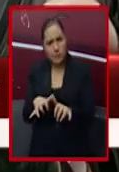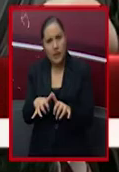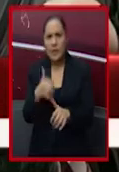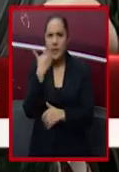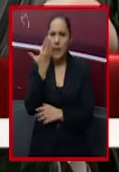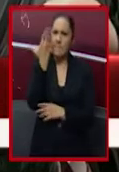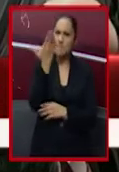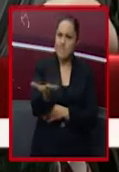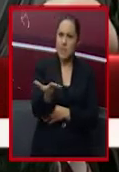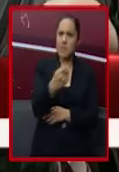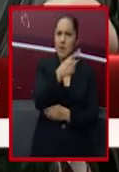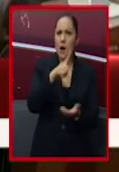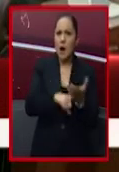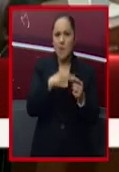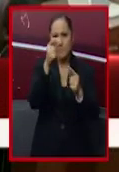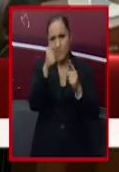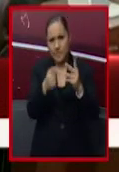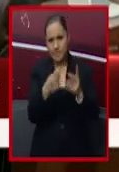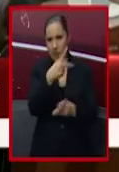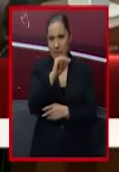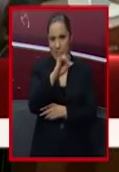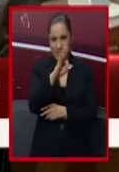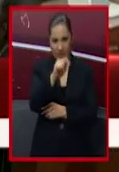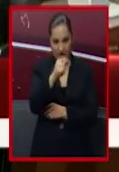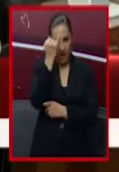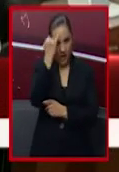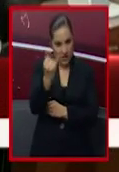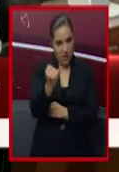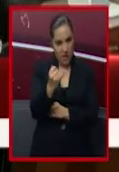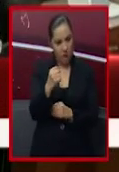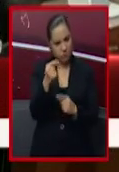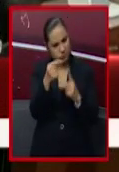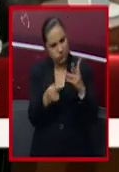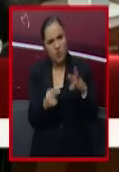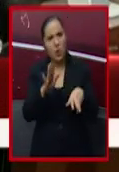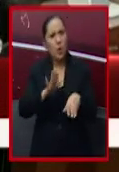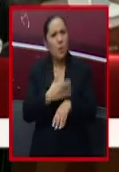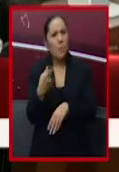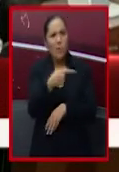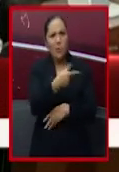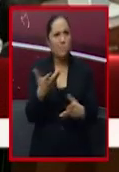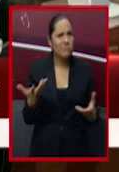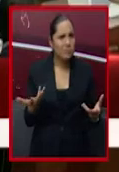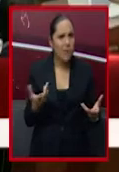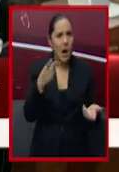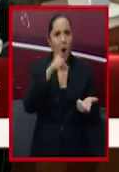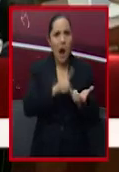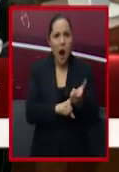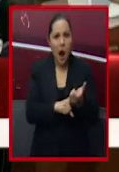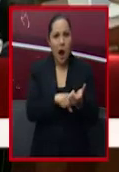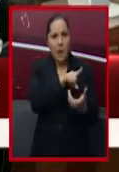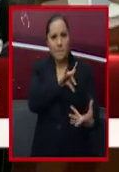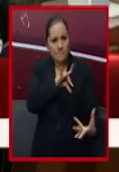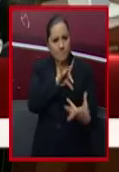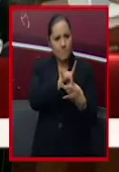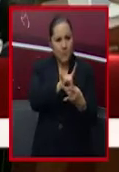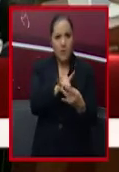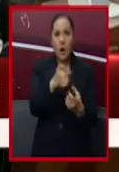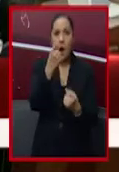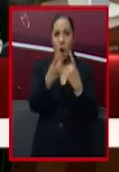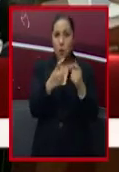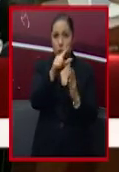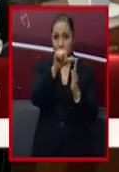declaren inválidos los lineamientos generales del Instituto Federal de Telecomunicaciones por estar sustentados en artículos que